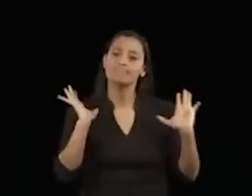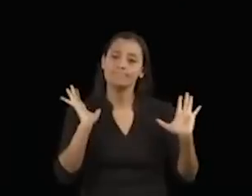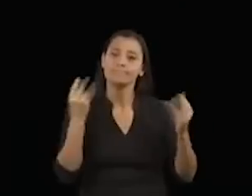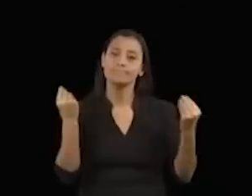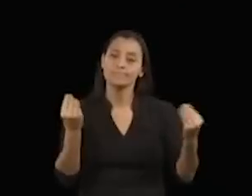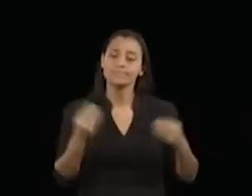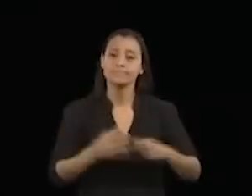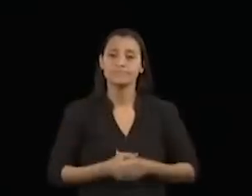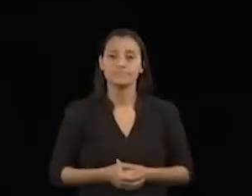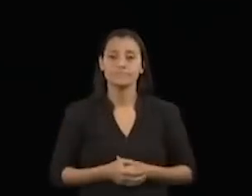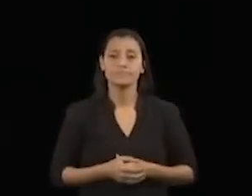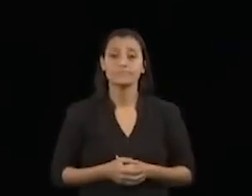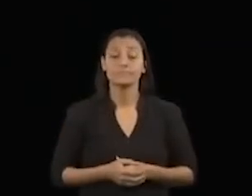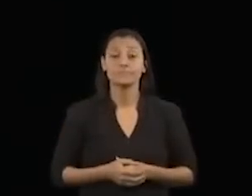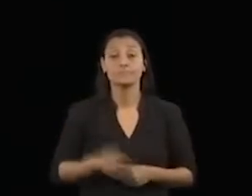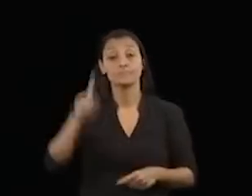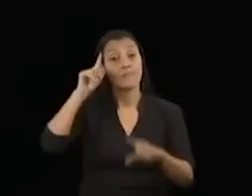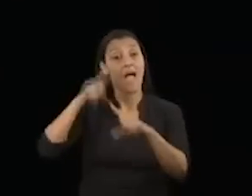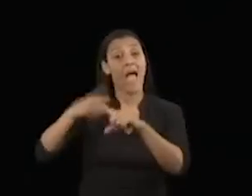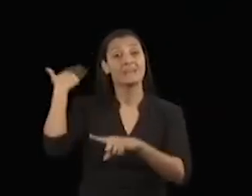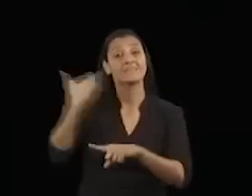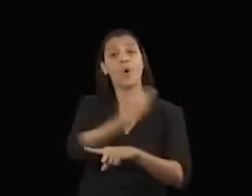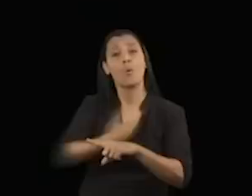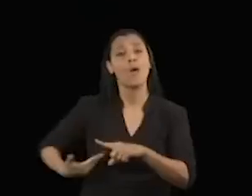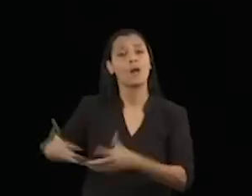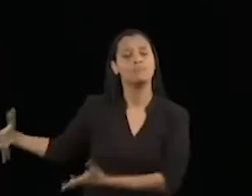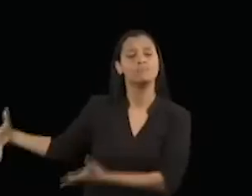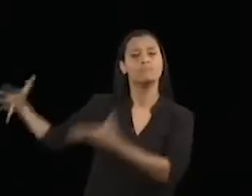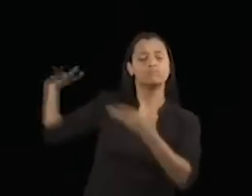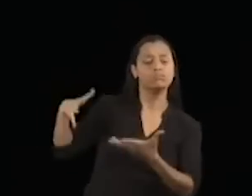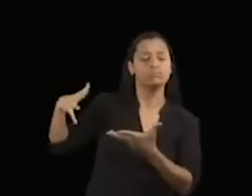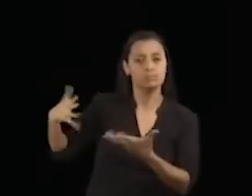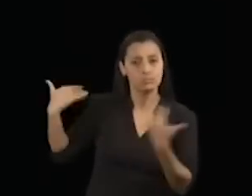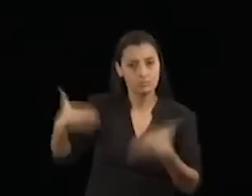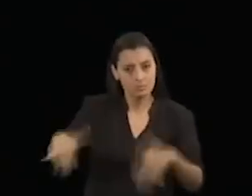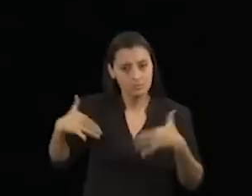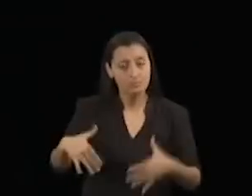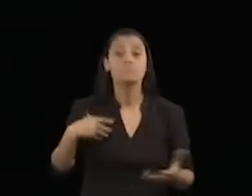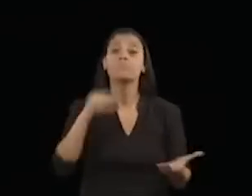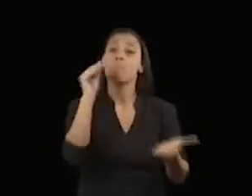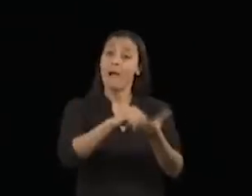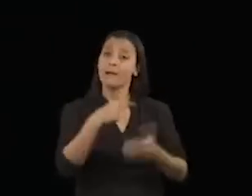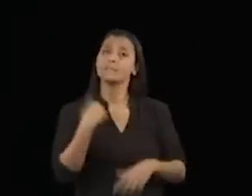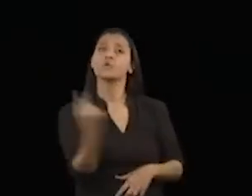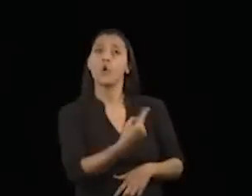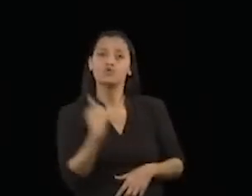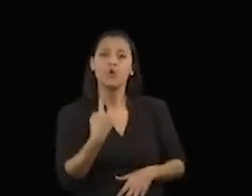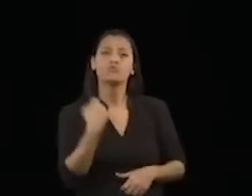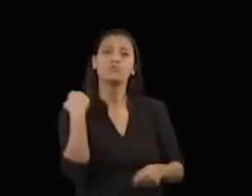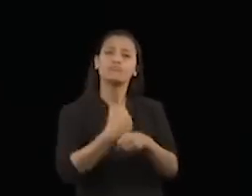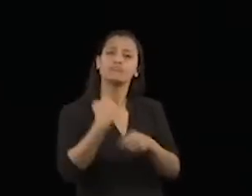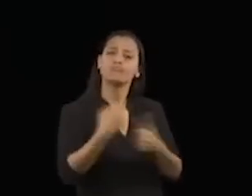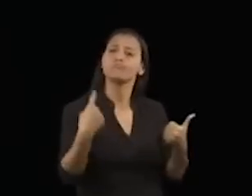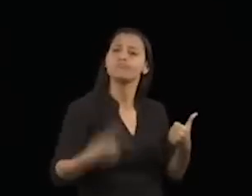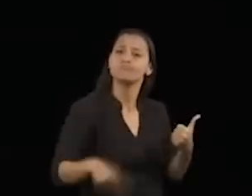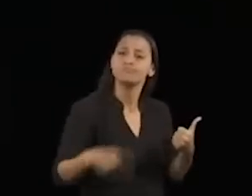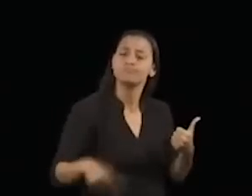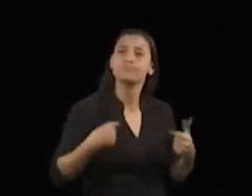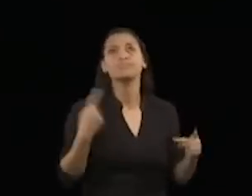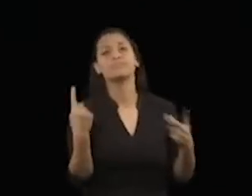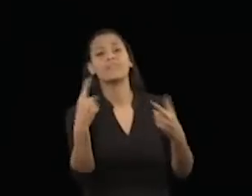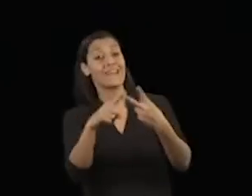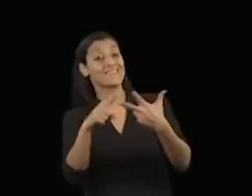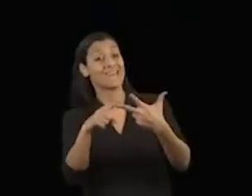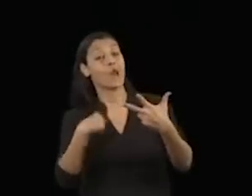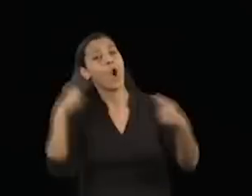es la herencia que recibimos, lo que hicimos, hacia dónde vamos